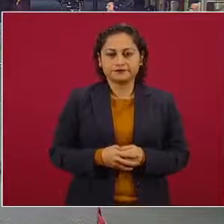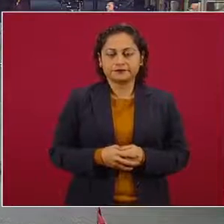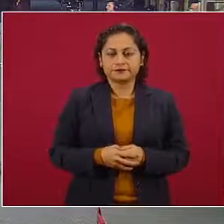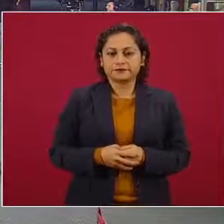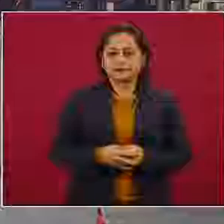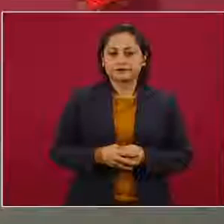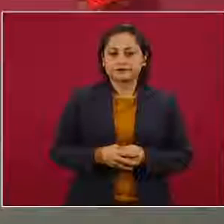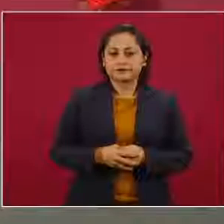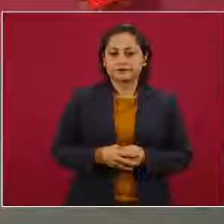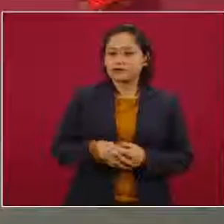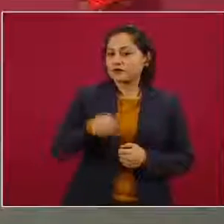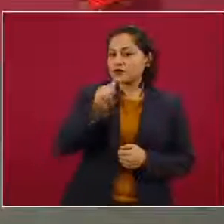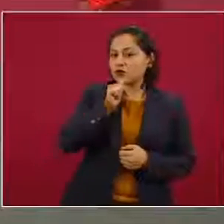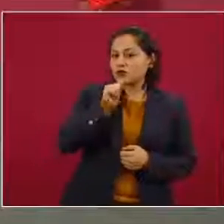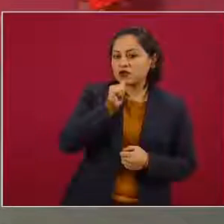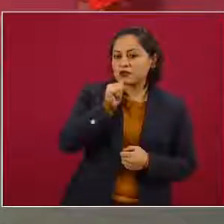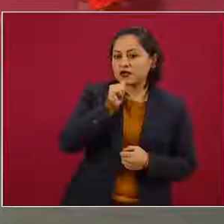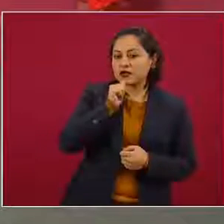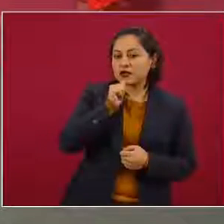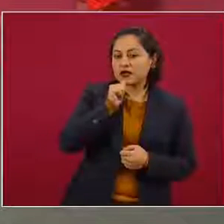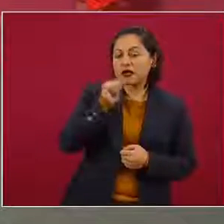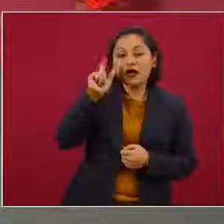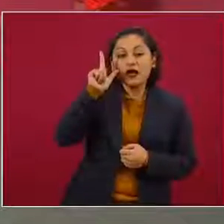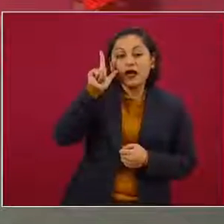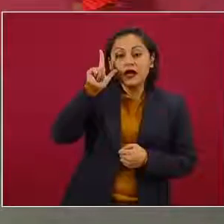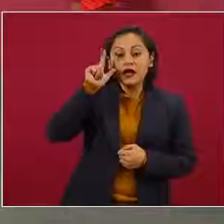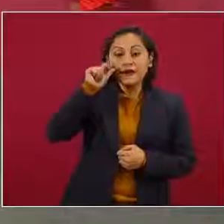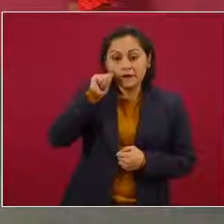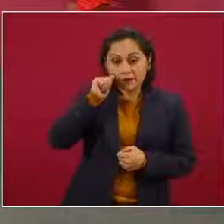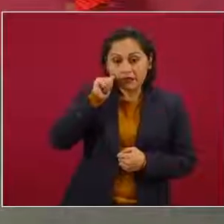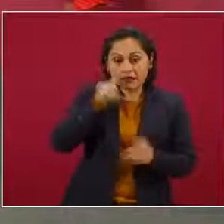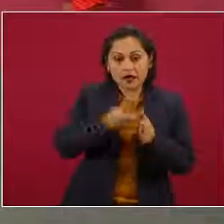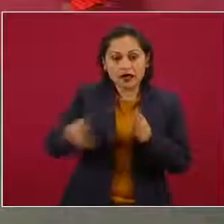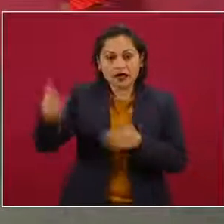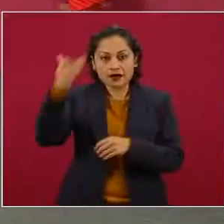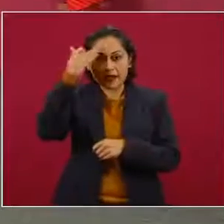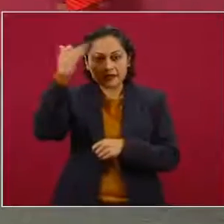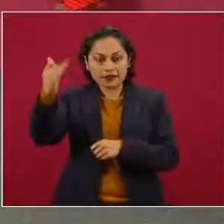Todavía es que, ¿cómo es hasta mañana que termina el plazo?